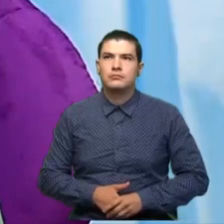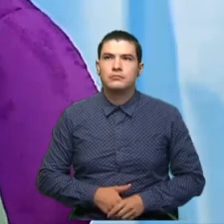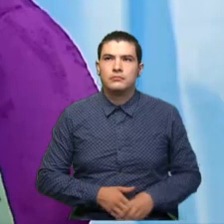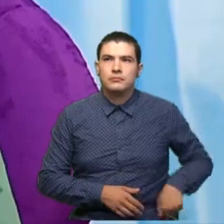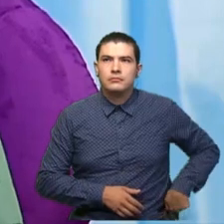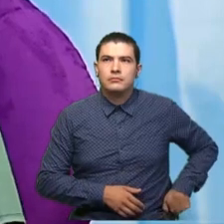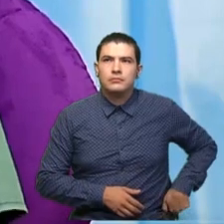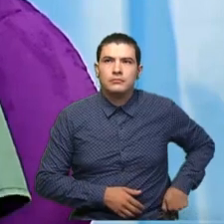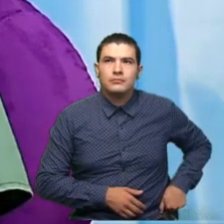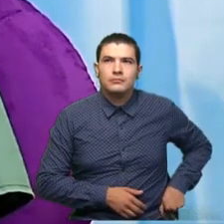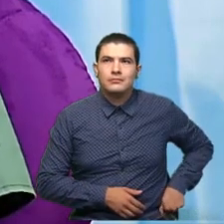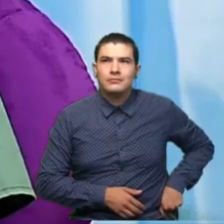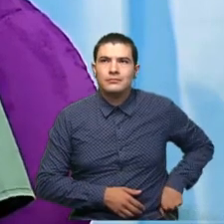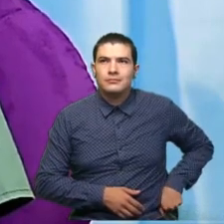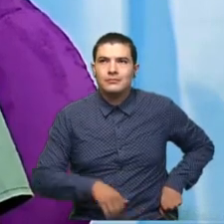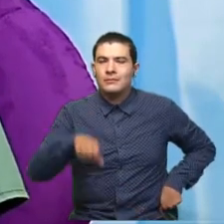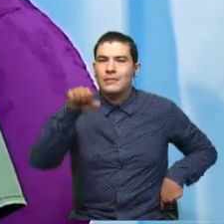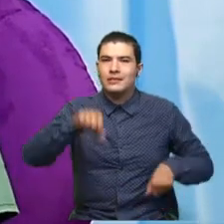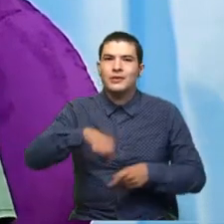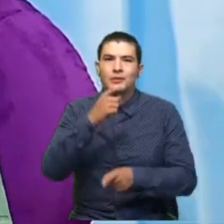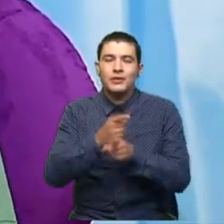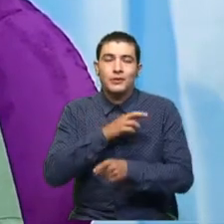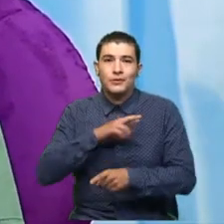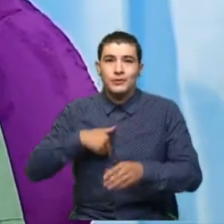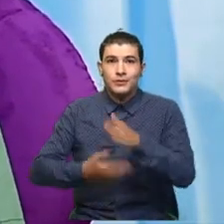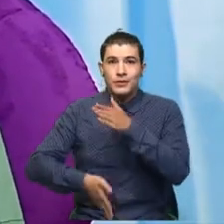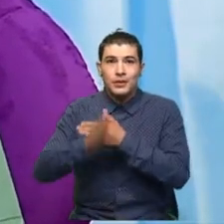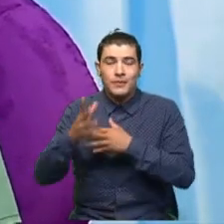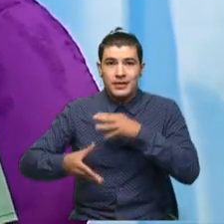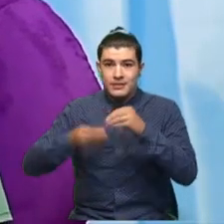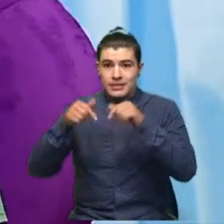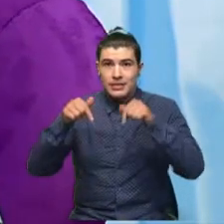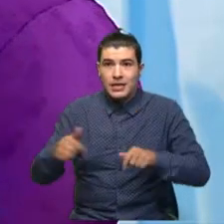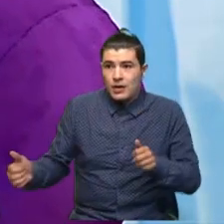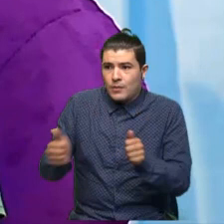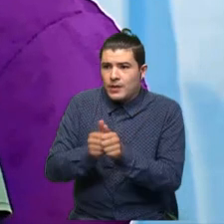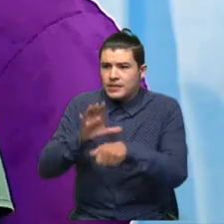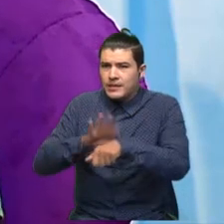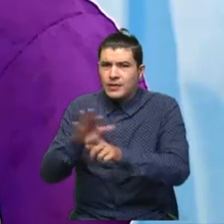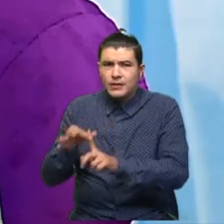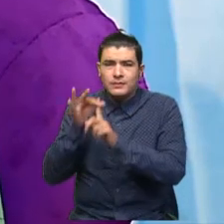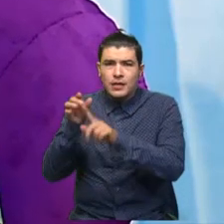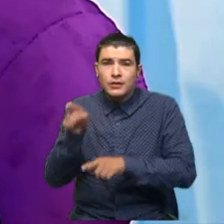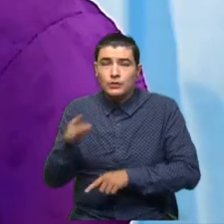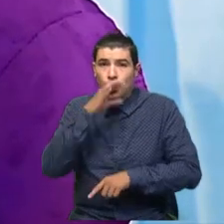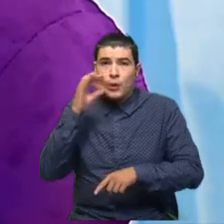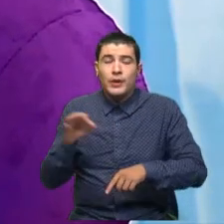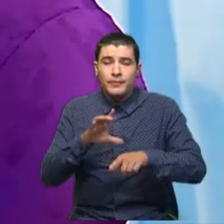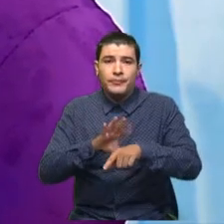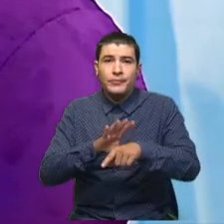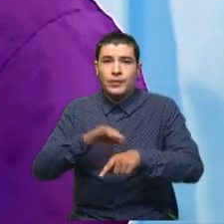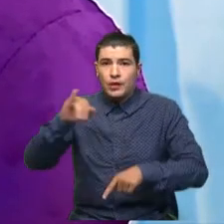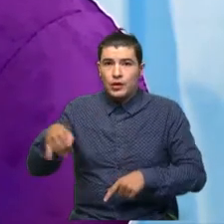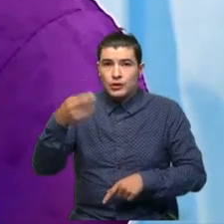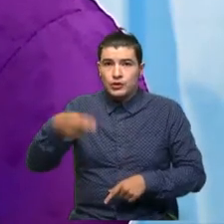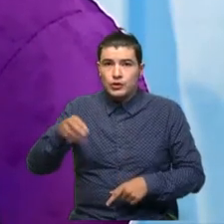Claro que sí, y continuamos con más de Salud en Casa, hoy en compañía de un médico muy especial. Él es el doctor Joan Sletter,